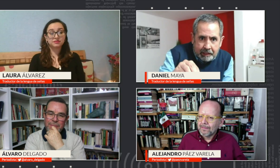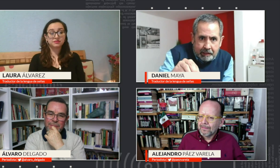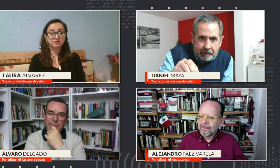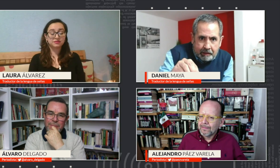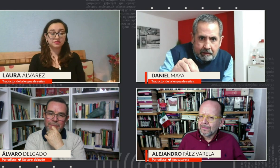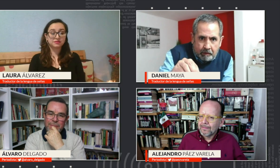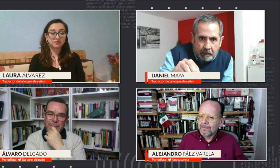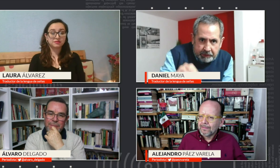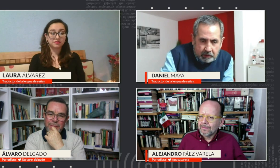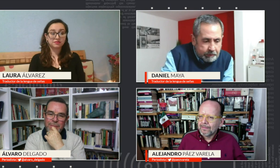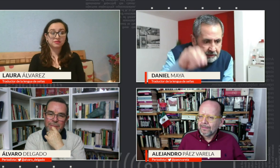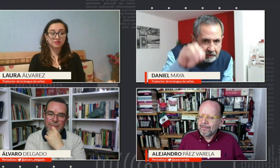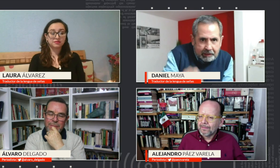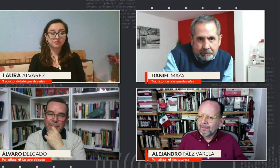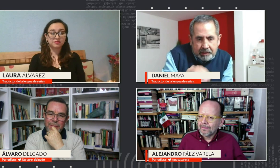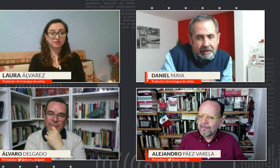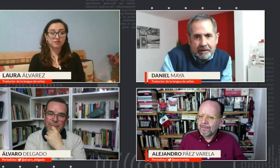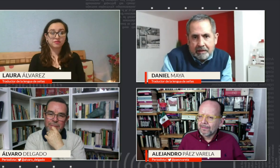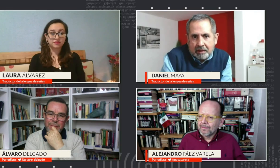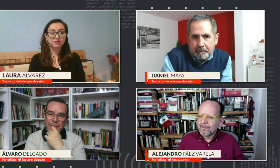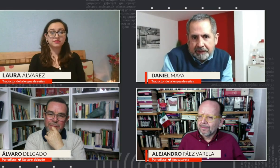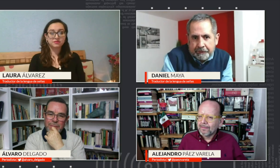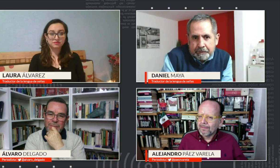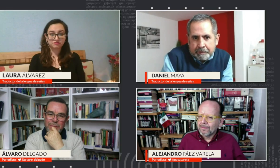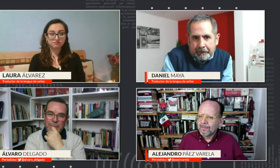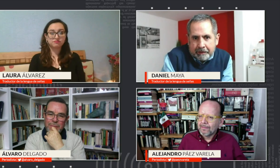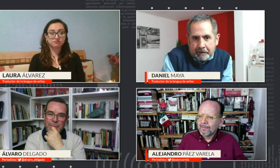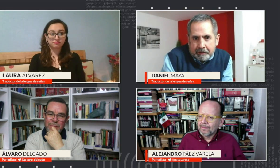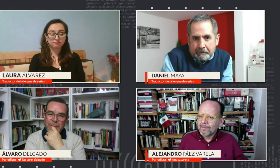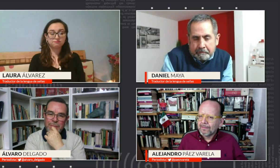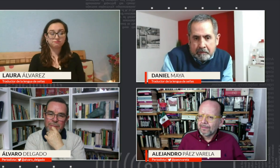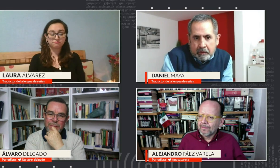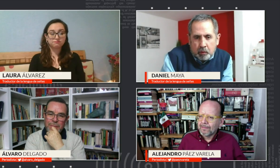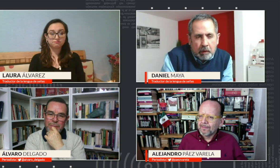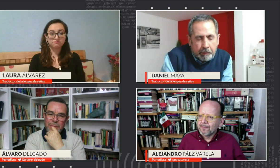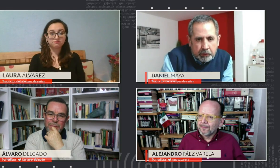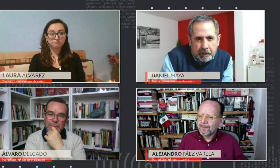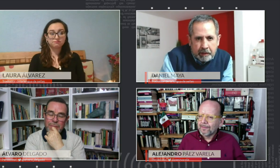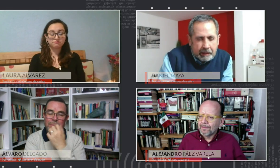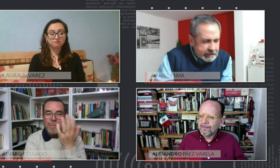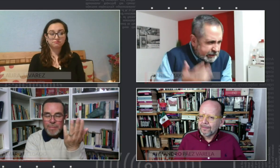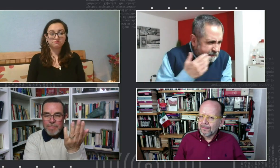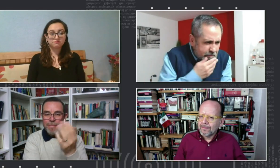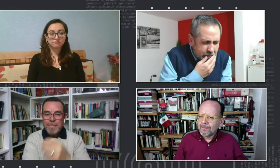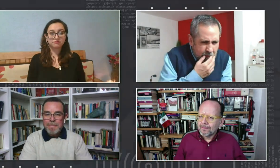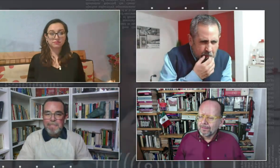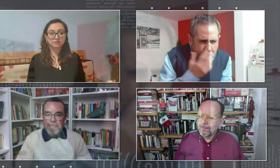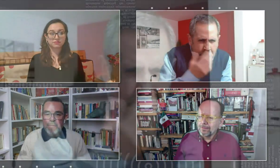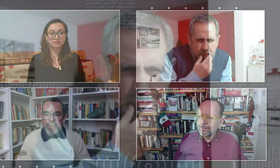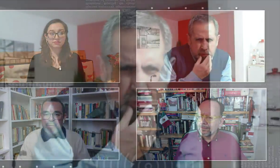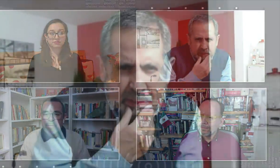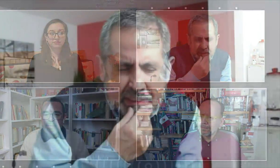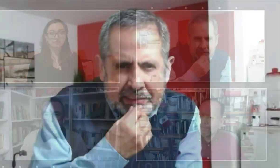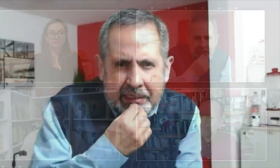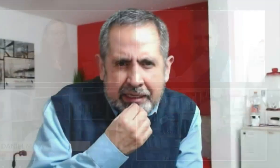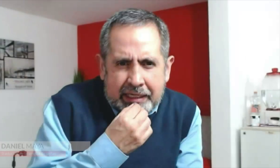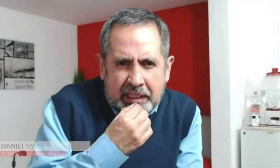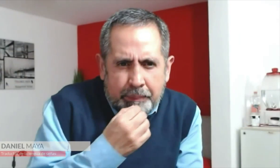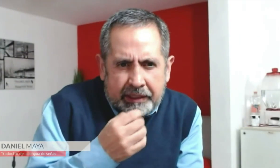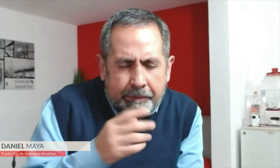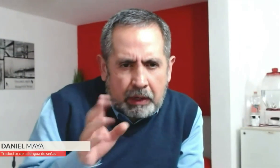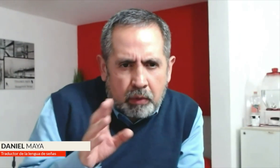sí, a una petición del presidente tenemos que tener intérprete. Tuve la oportunidad de hace 2